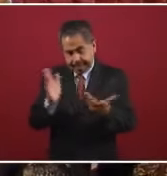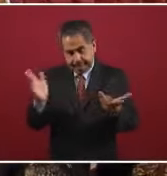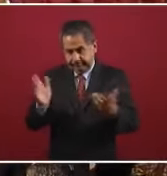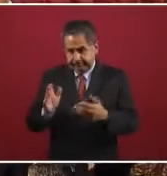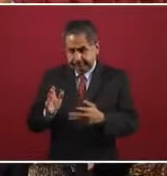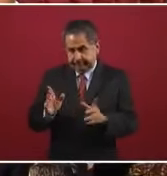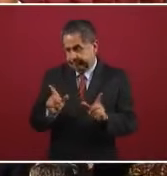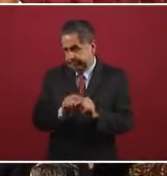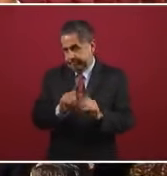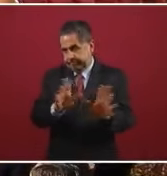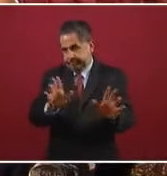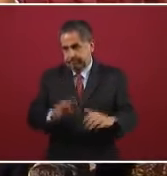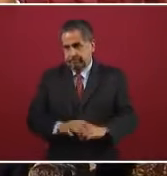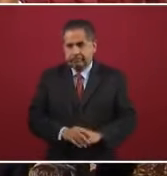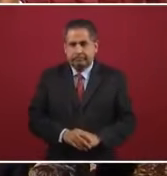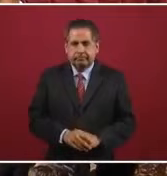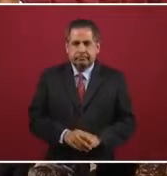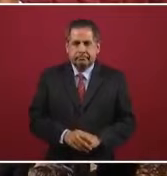presentamos.